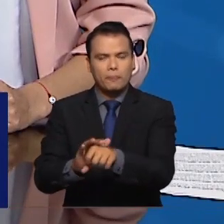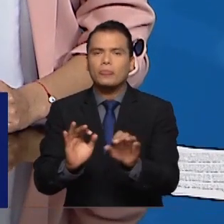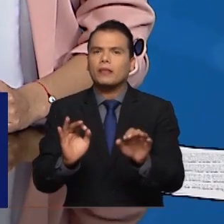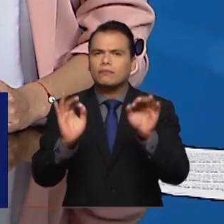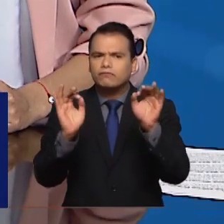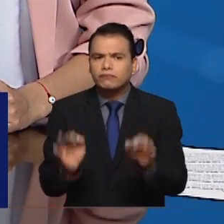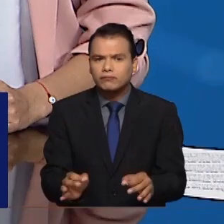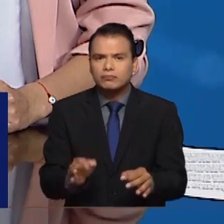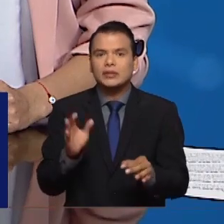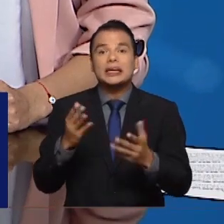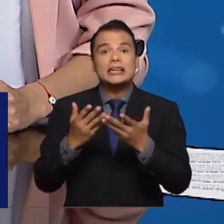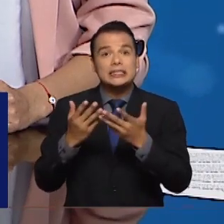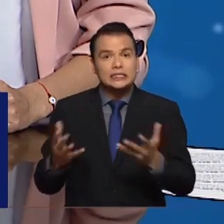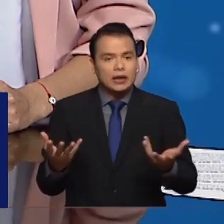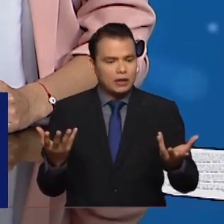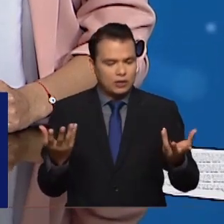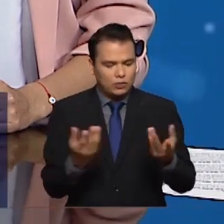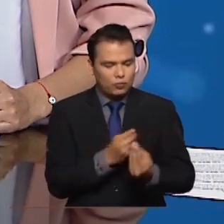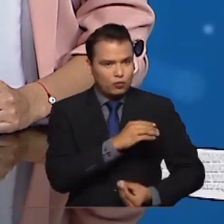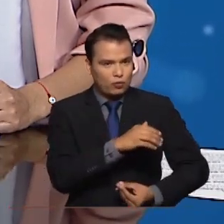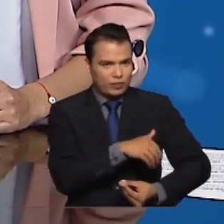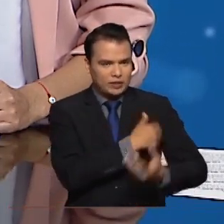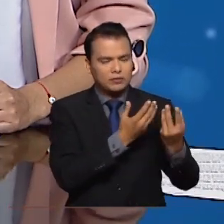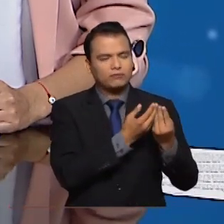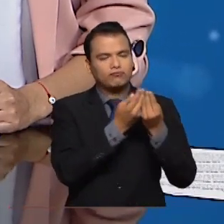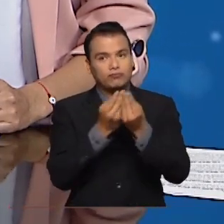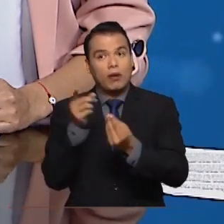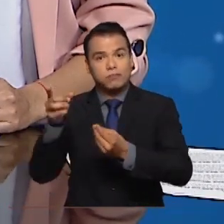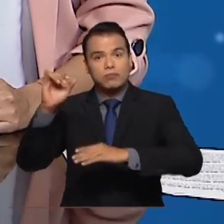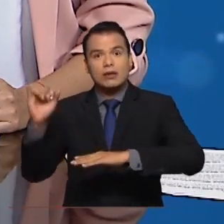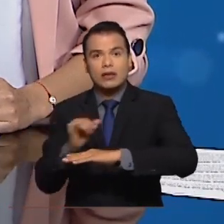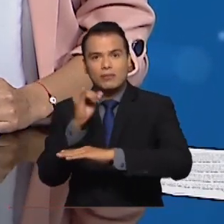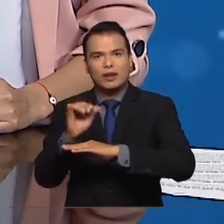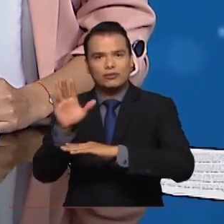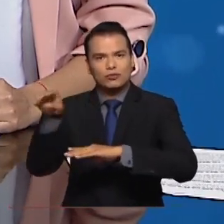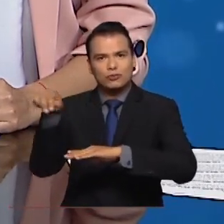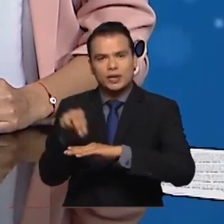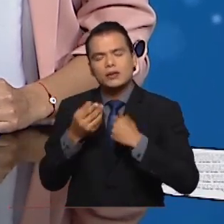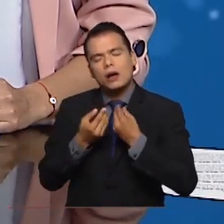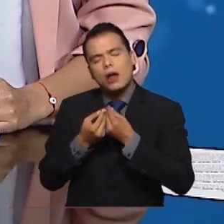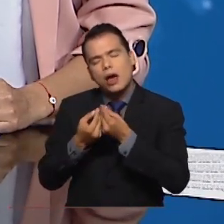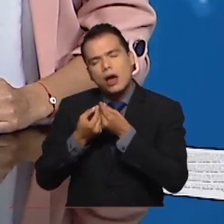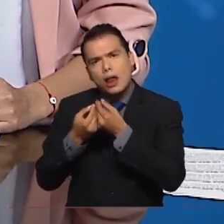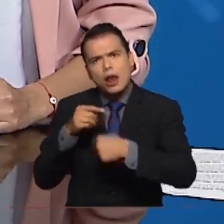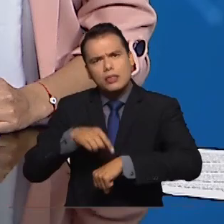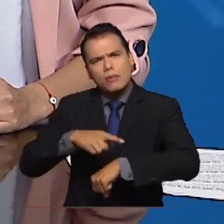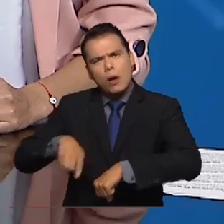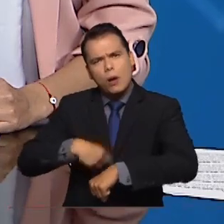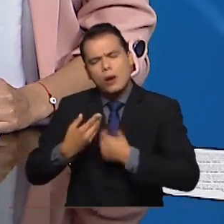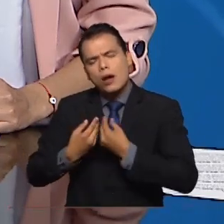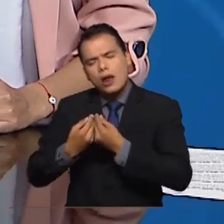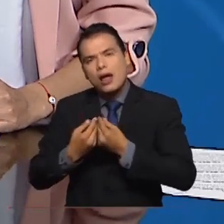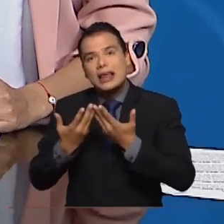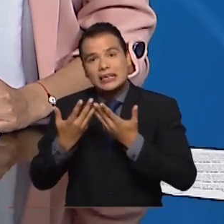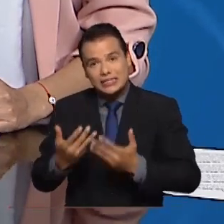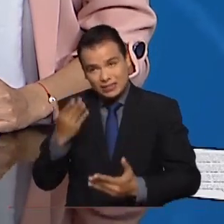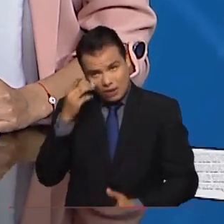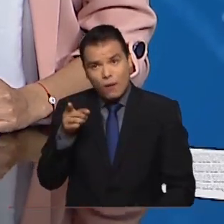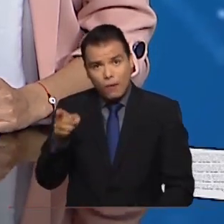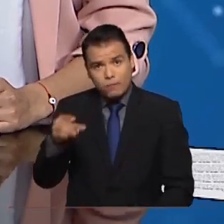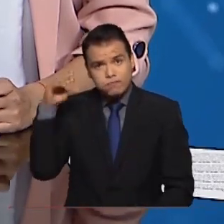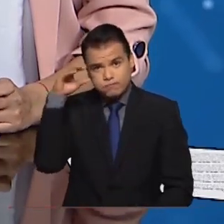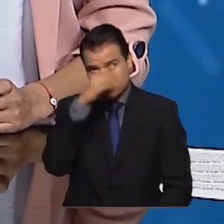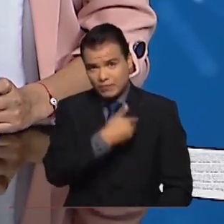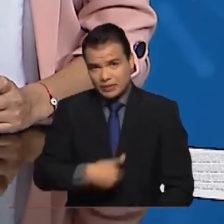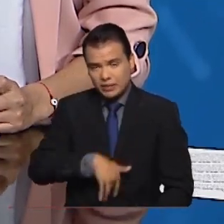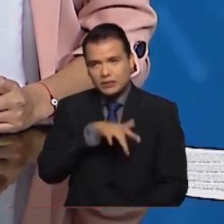después de varias horas de conversaciones, terminó en Ipiales, Nariño, el Consejo Extraordinario de Ministros convocado por el presidente Gustavo Petro. El mandatario